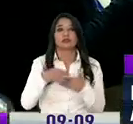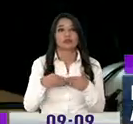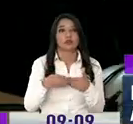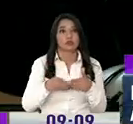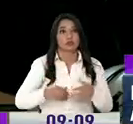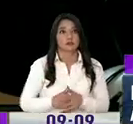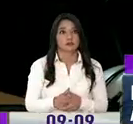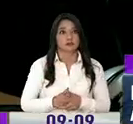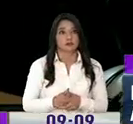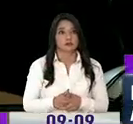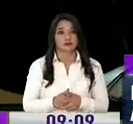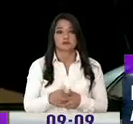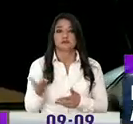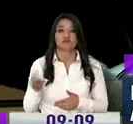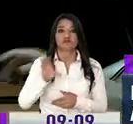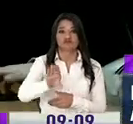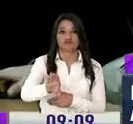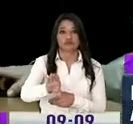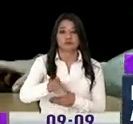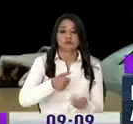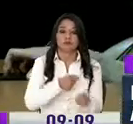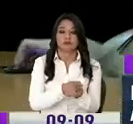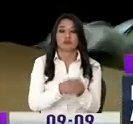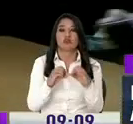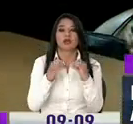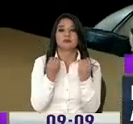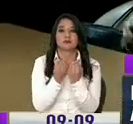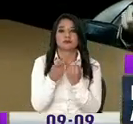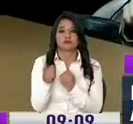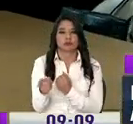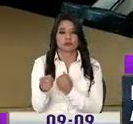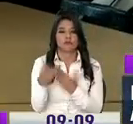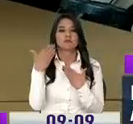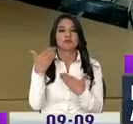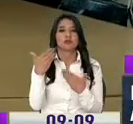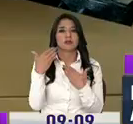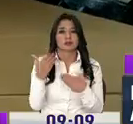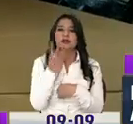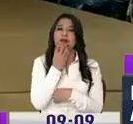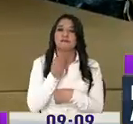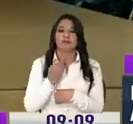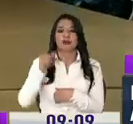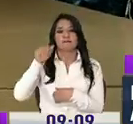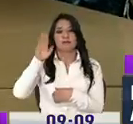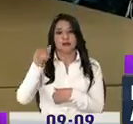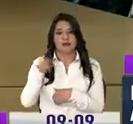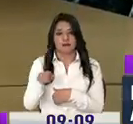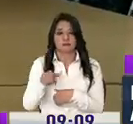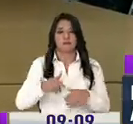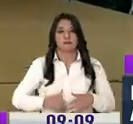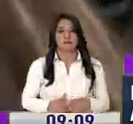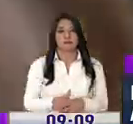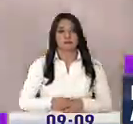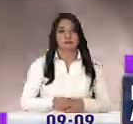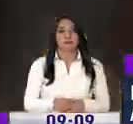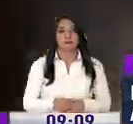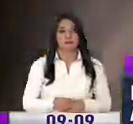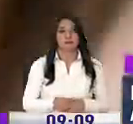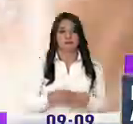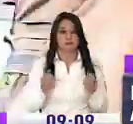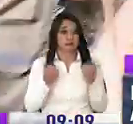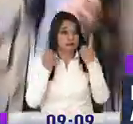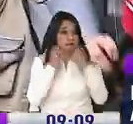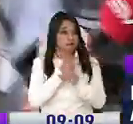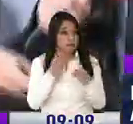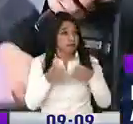$43,295, que habrían sido destinados para financiar la organización Alianza Bolivariana Alfarista ABA, que no es de derecho. ¿Sorprendidas con